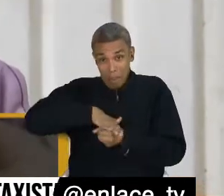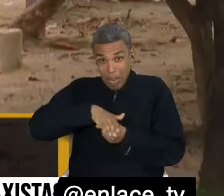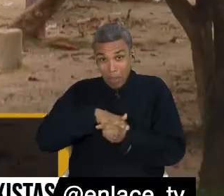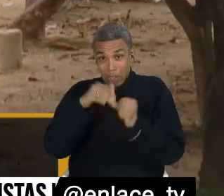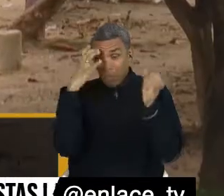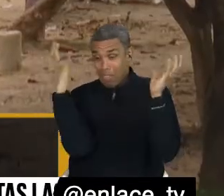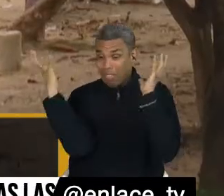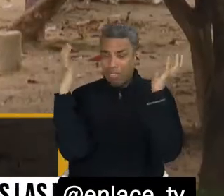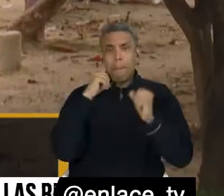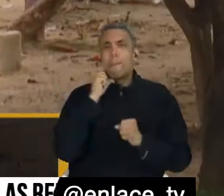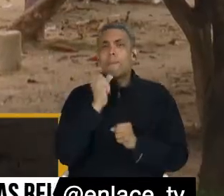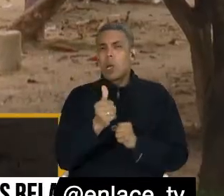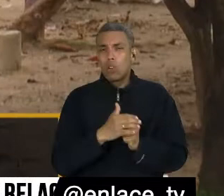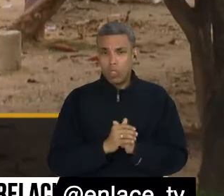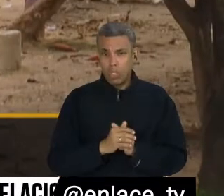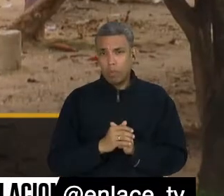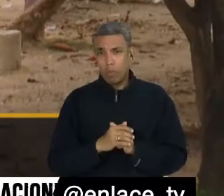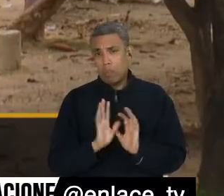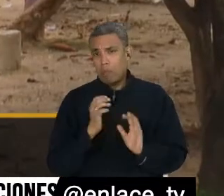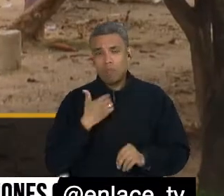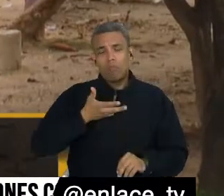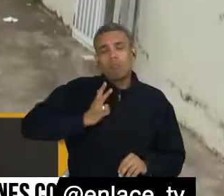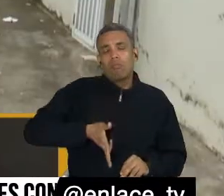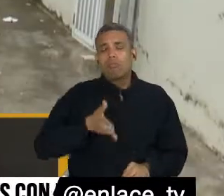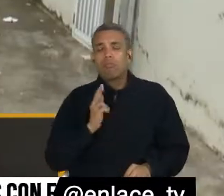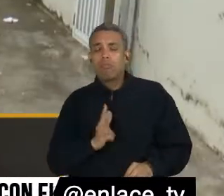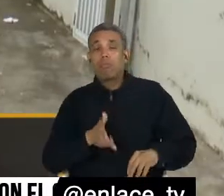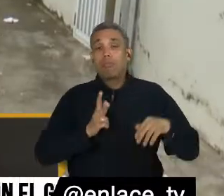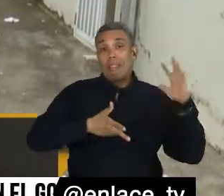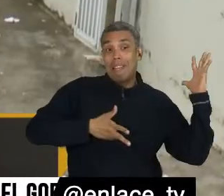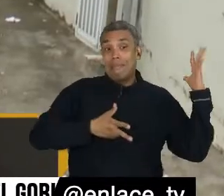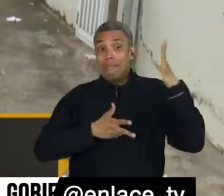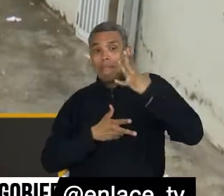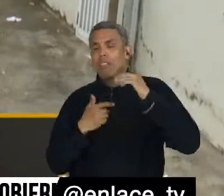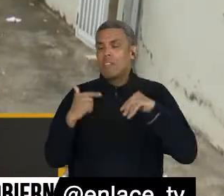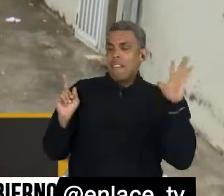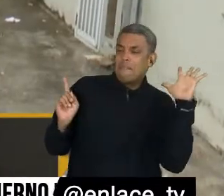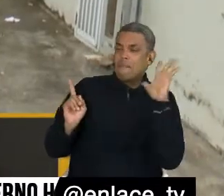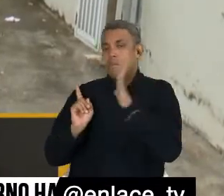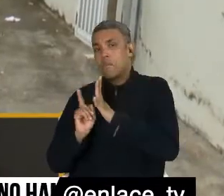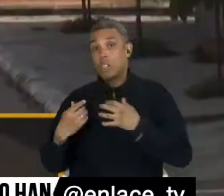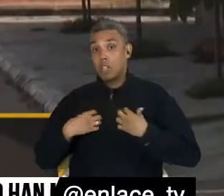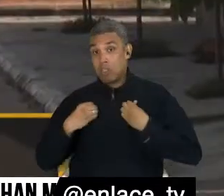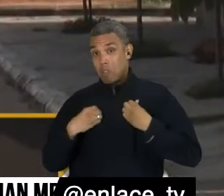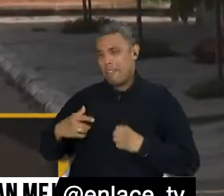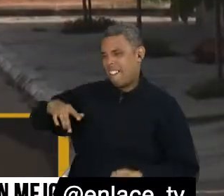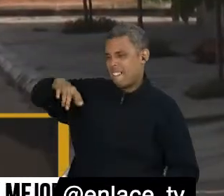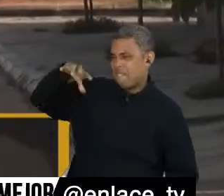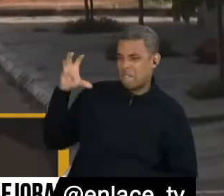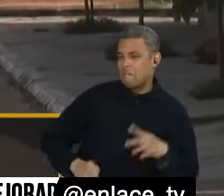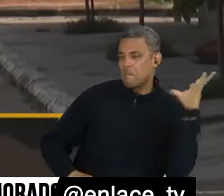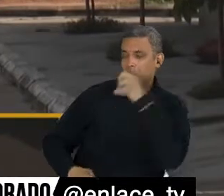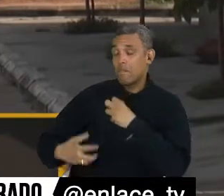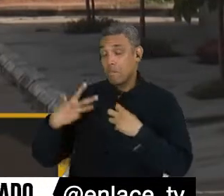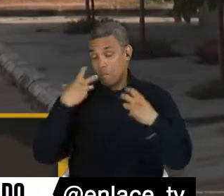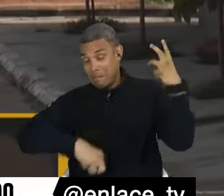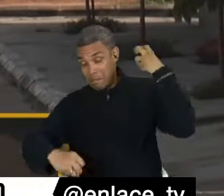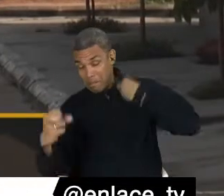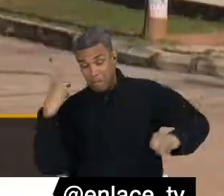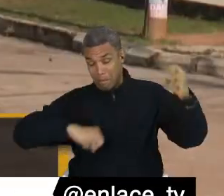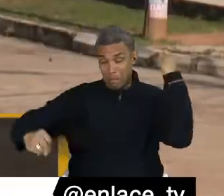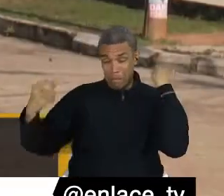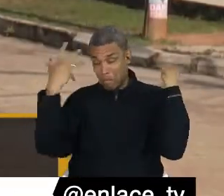Llegan e intimidan a las personas, le quitan hasta la ropa para poderlos despojar de si tiene dinero en